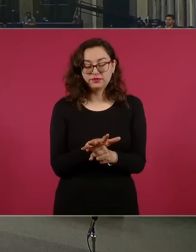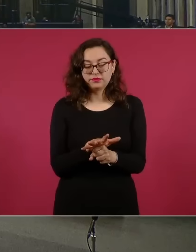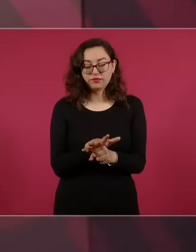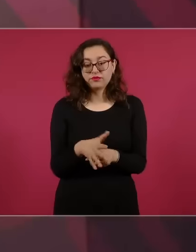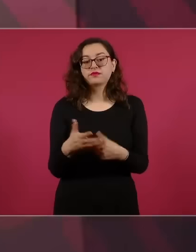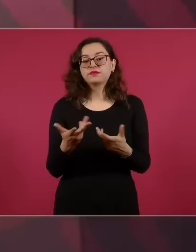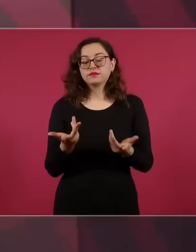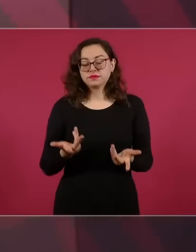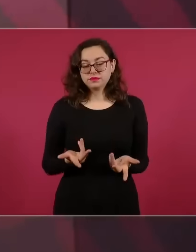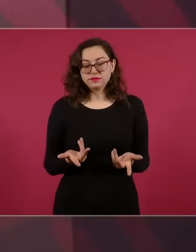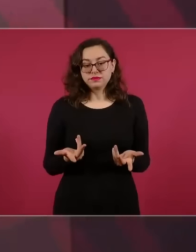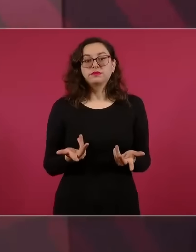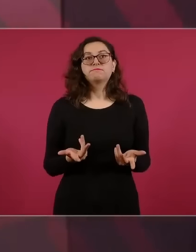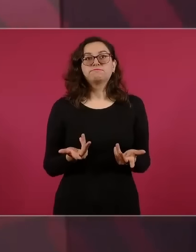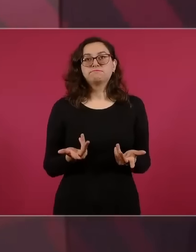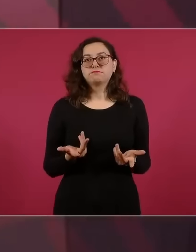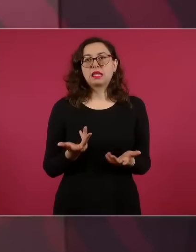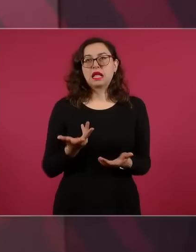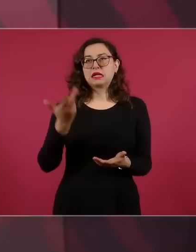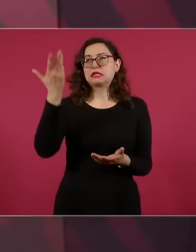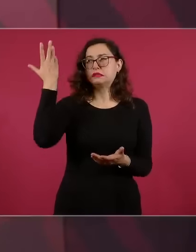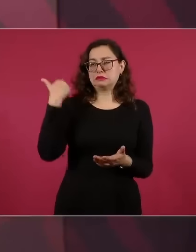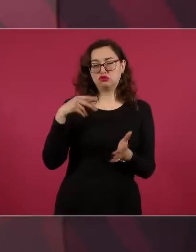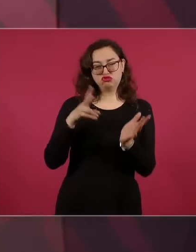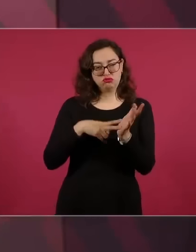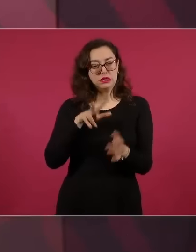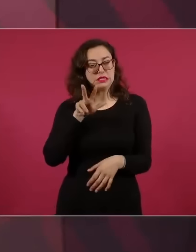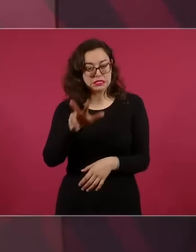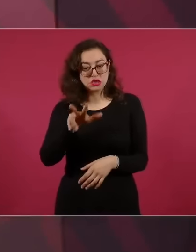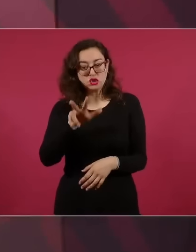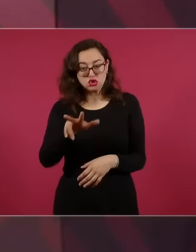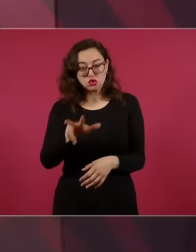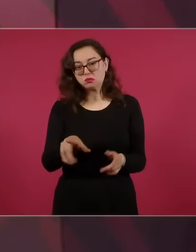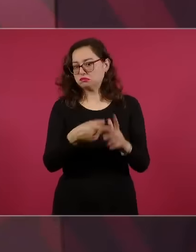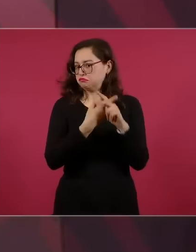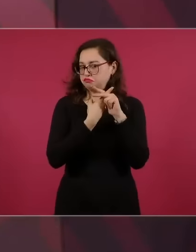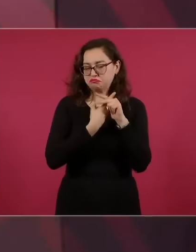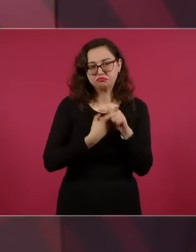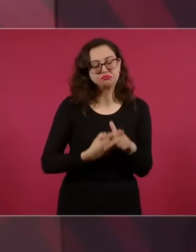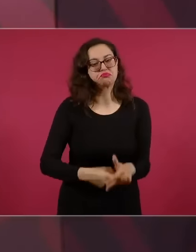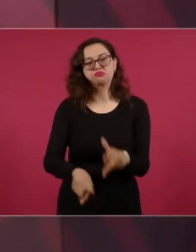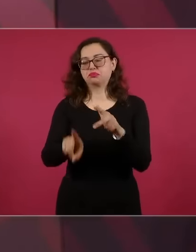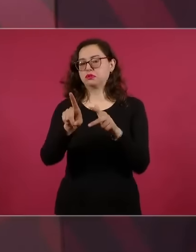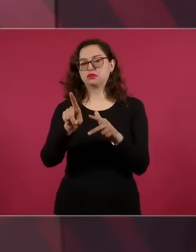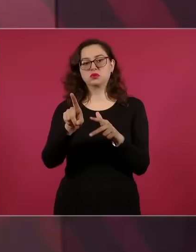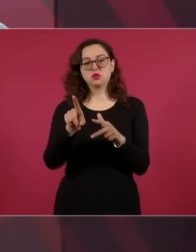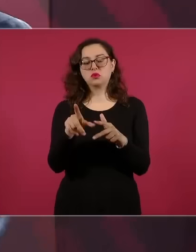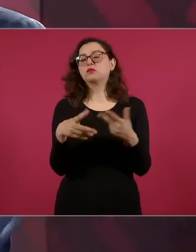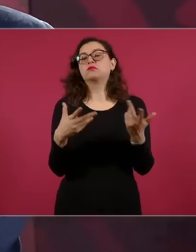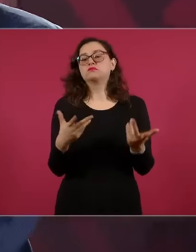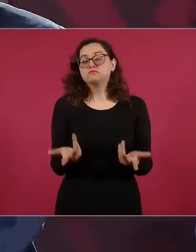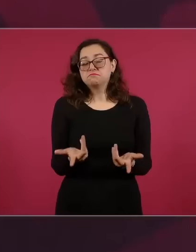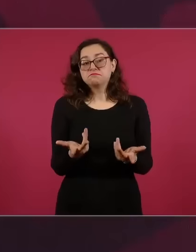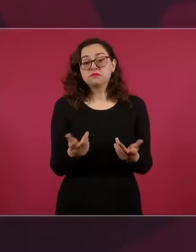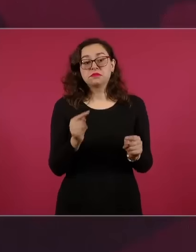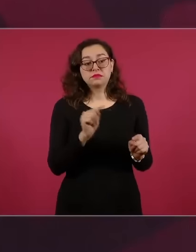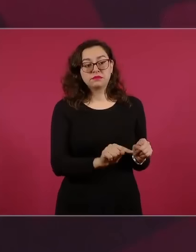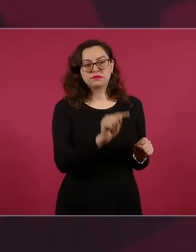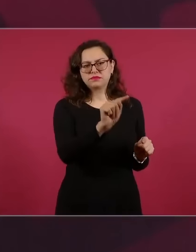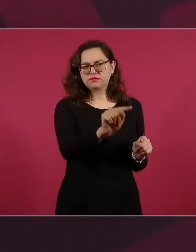empezó a aplicar desde el inicio de nuestro gobierno, que es el de mejorar